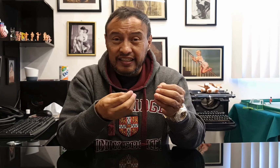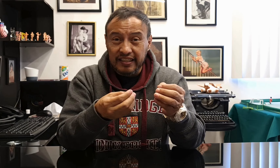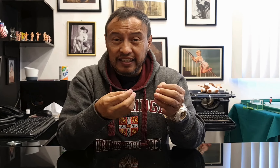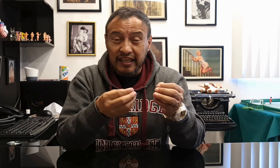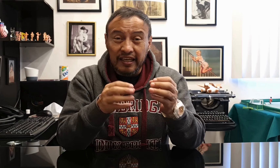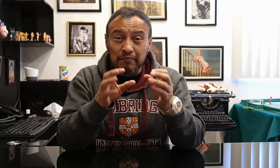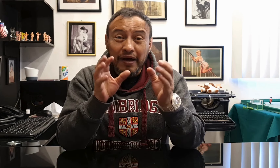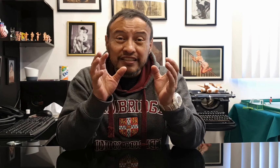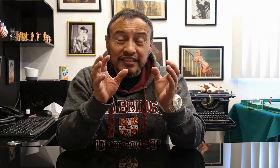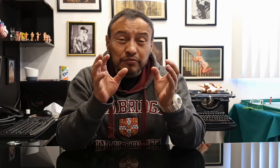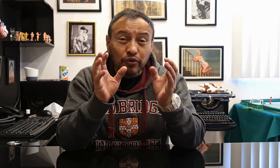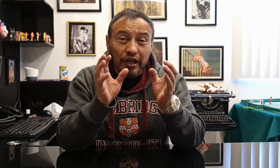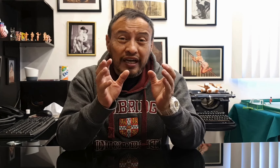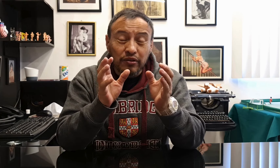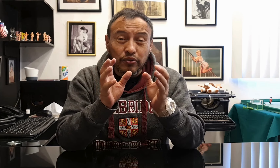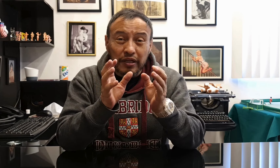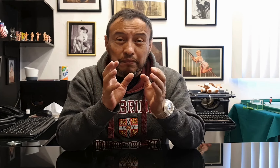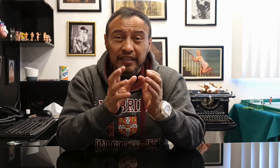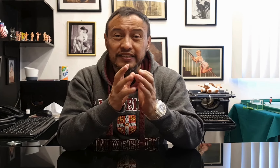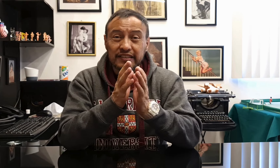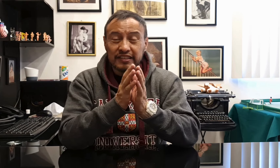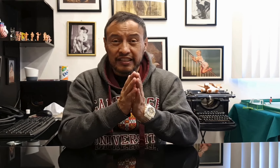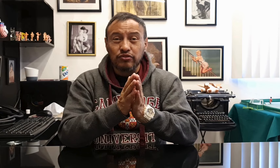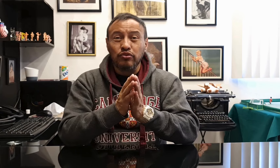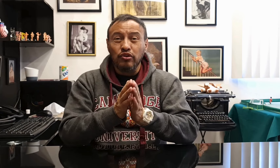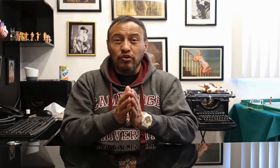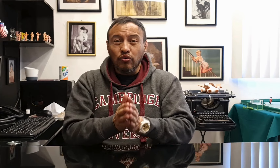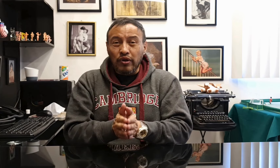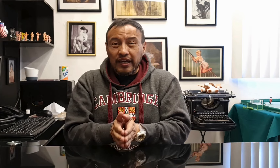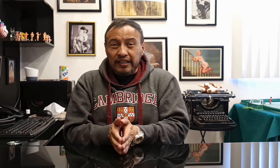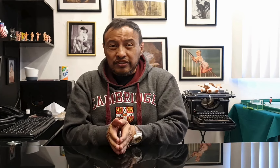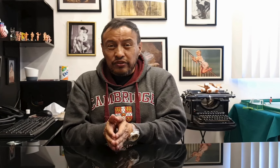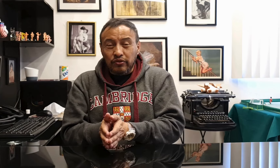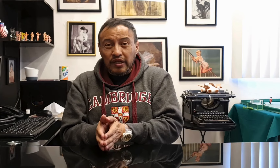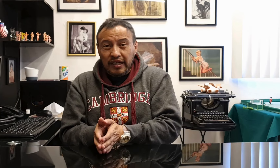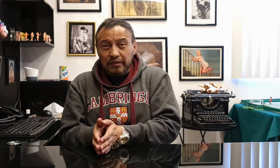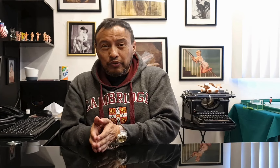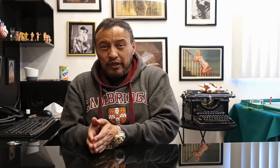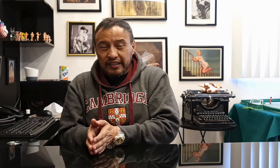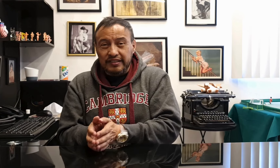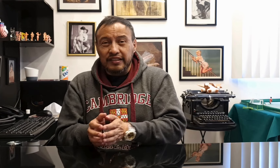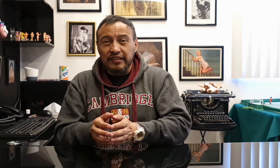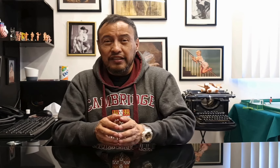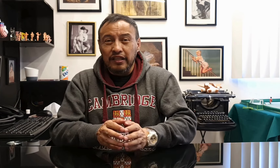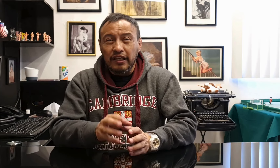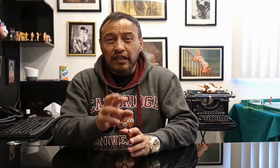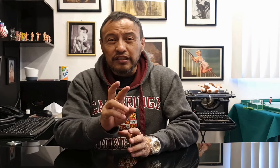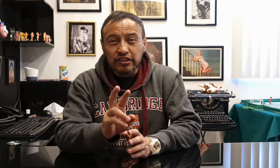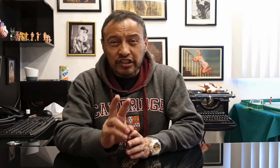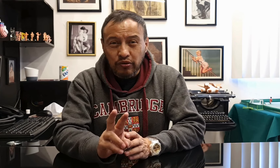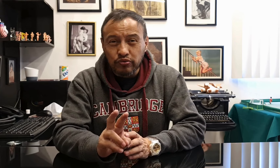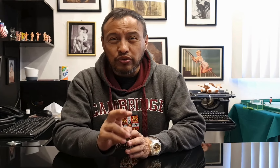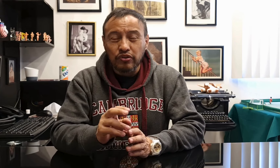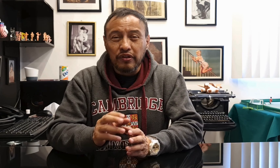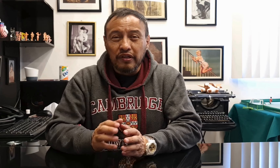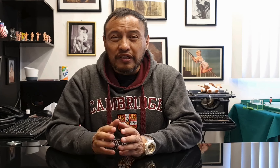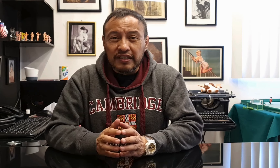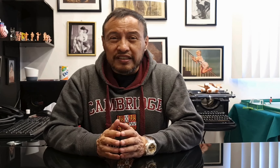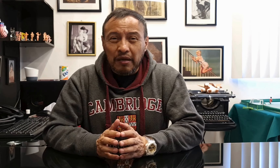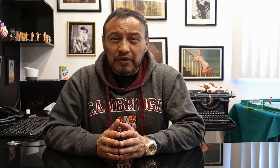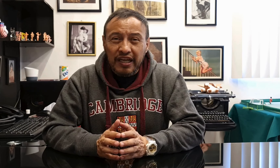proveniente de el máximo cargo del país. Es eso, una agresión a la democracia.